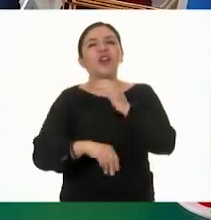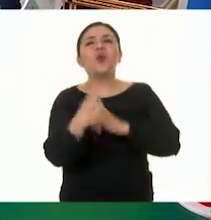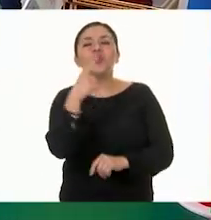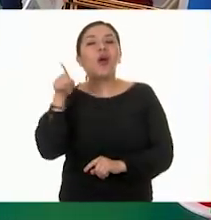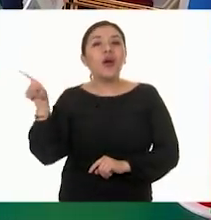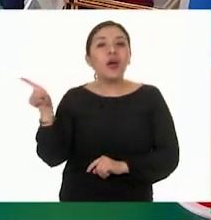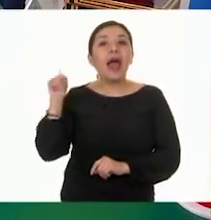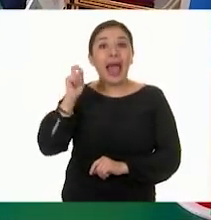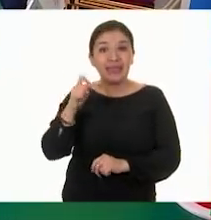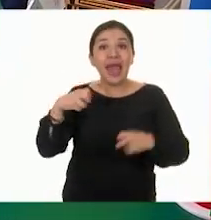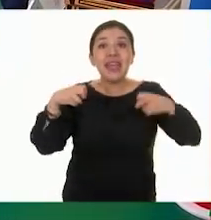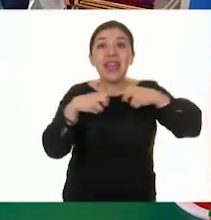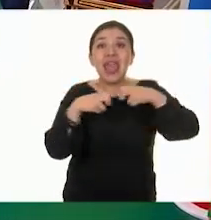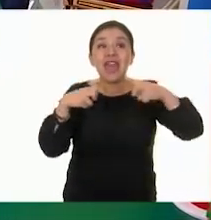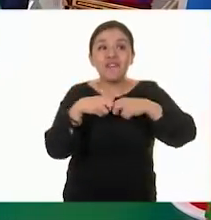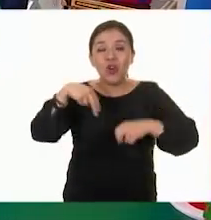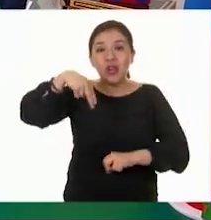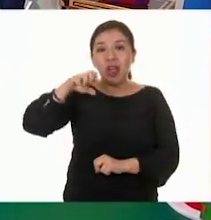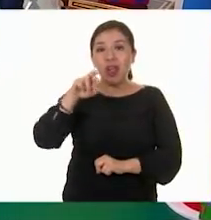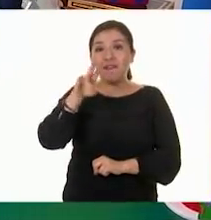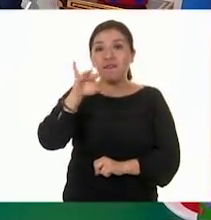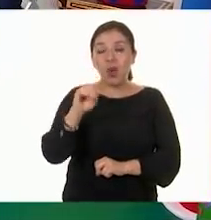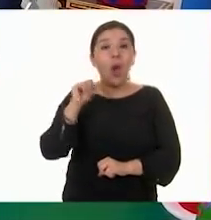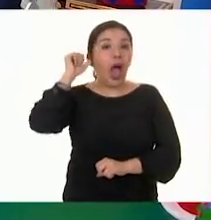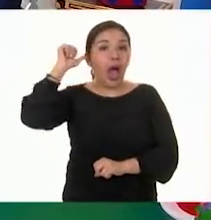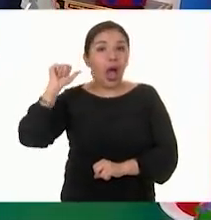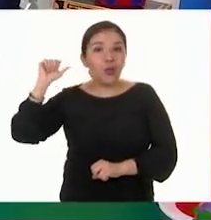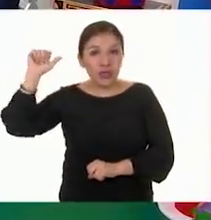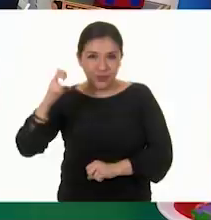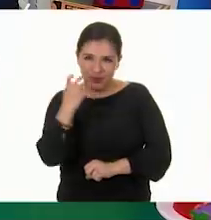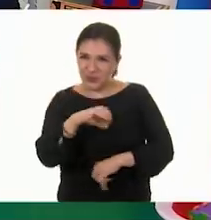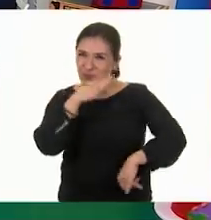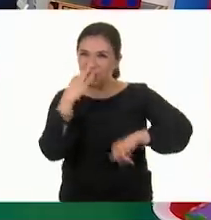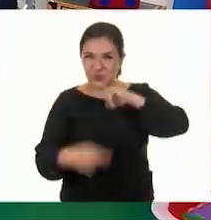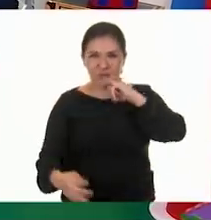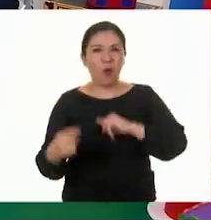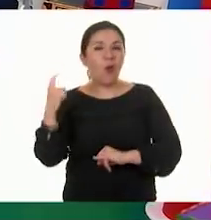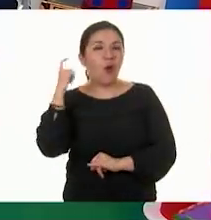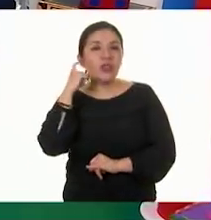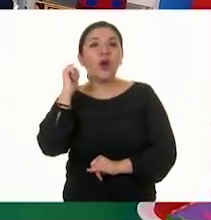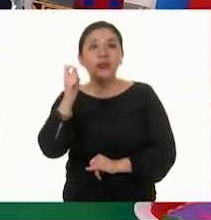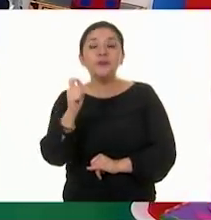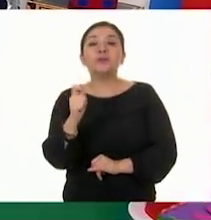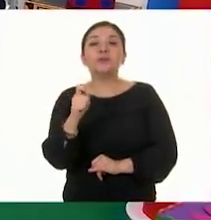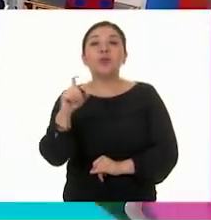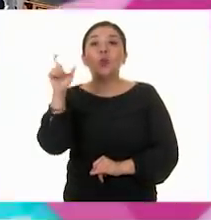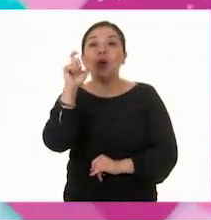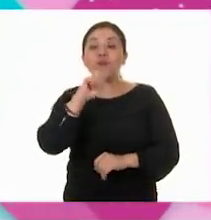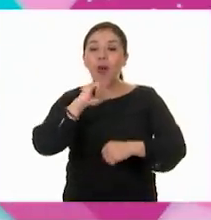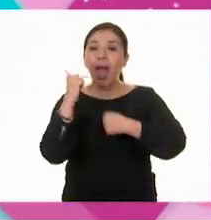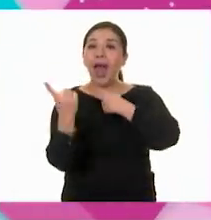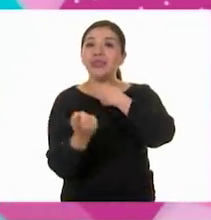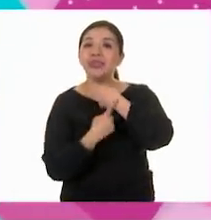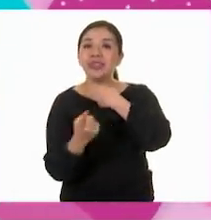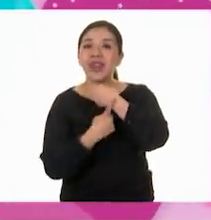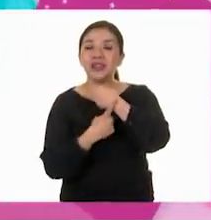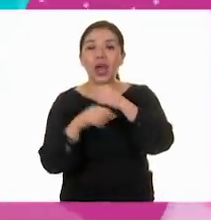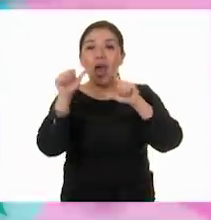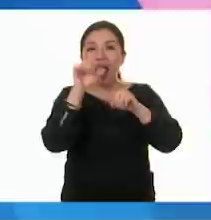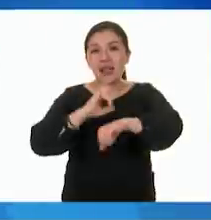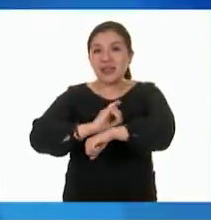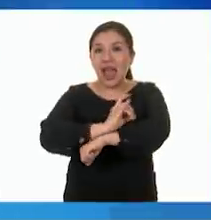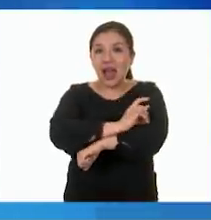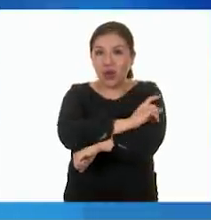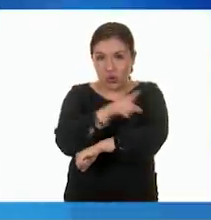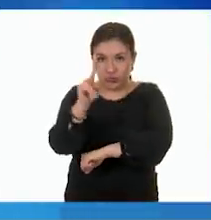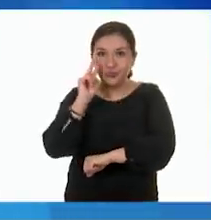queda? Nervio auditivo. El nervio auditivo es la última parte del oído y está atrás de nuestro letrero de la cóclea. A ver. Mira, las niñas y los